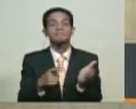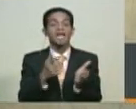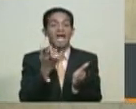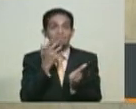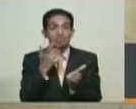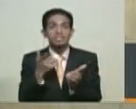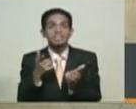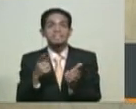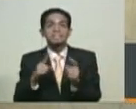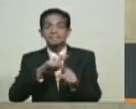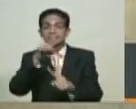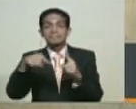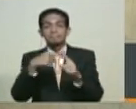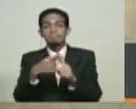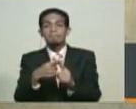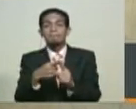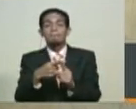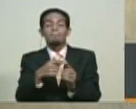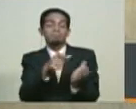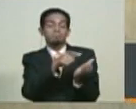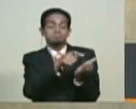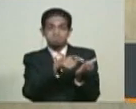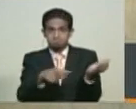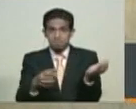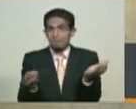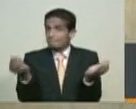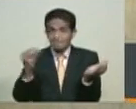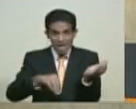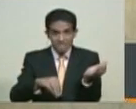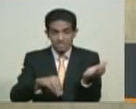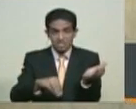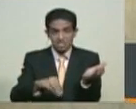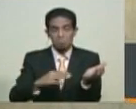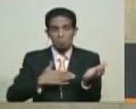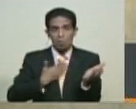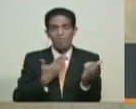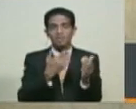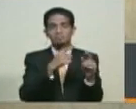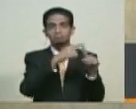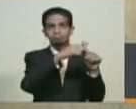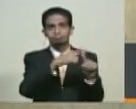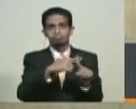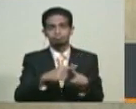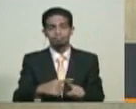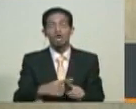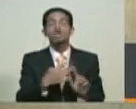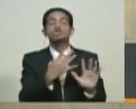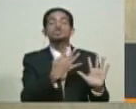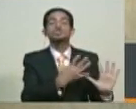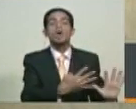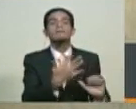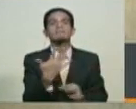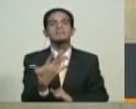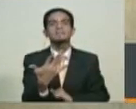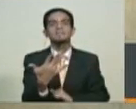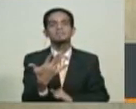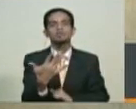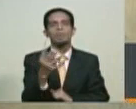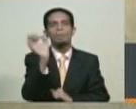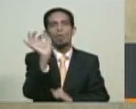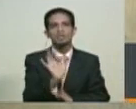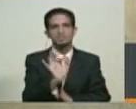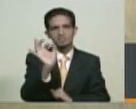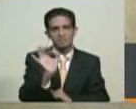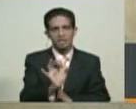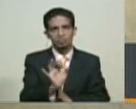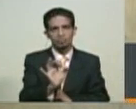puntos pudiéramos llegar al 95%. Y con el 95% del pago electrónico en el país, nosotros